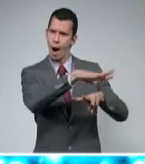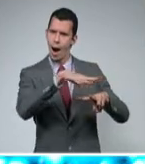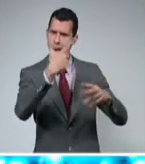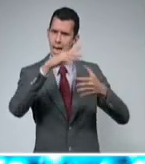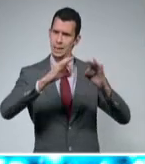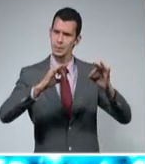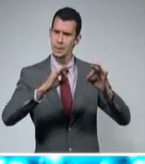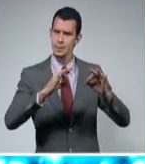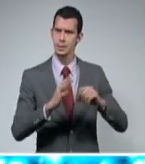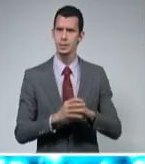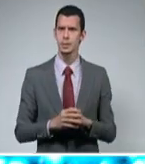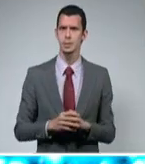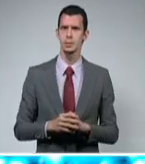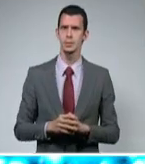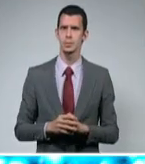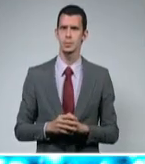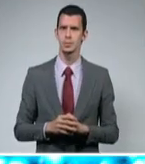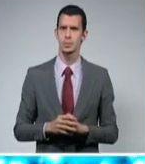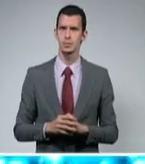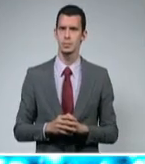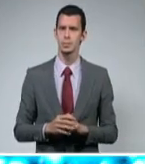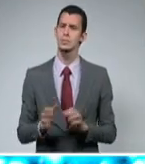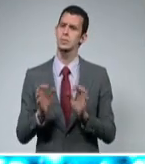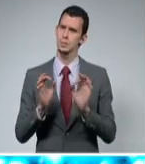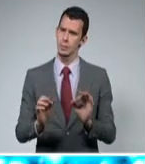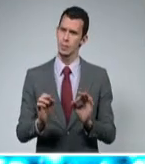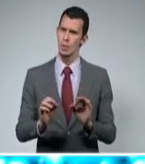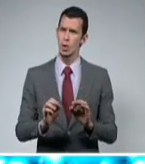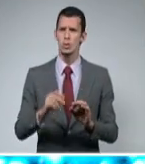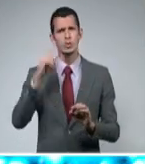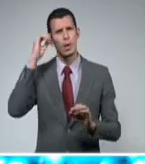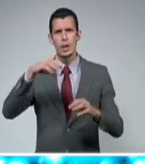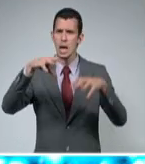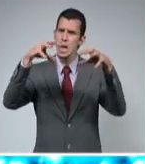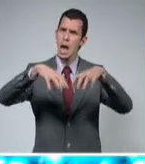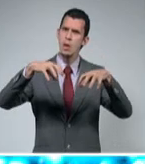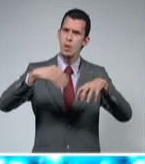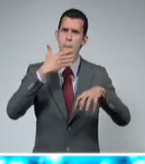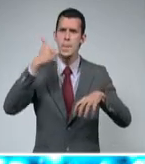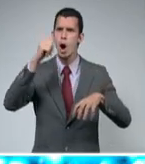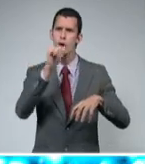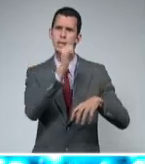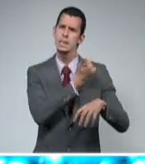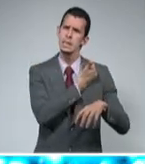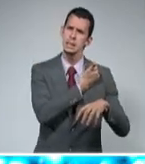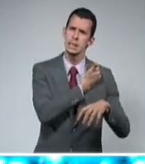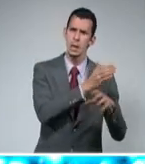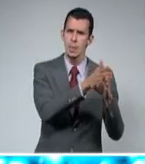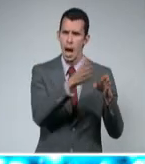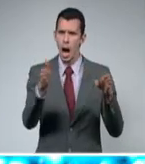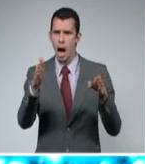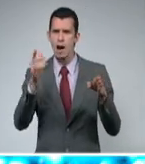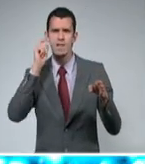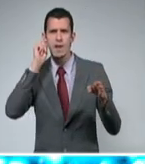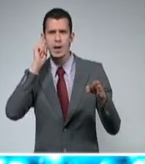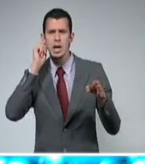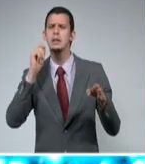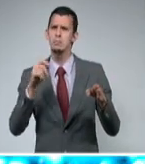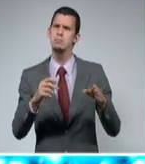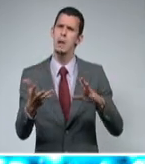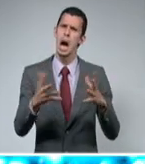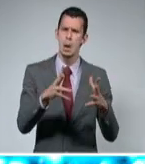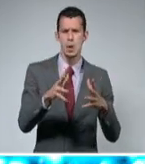comportamiento regional también se presenta en Occidente, aunque en este caso no supera el promedio histórico. En el Oriente se acumula